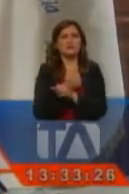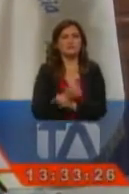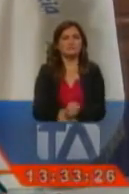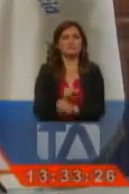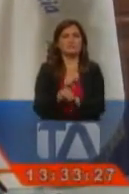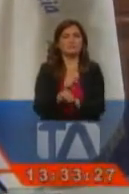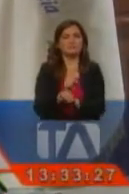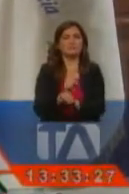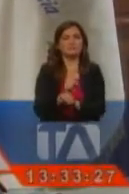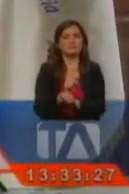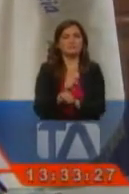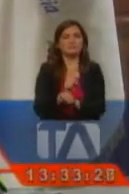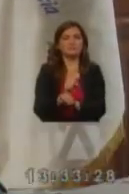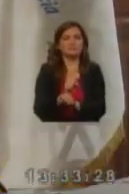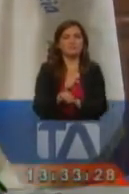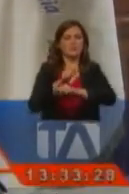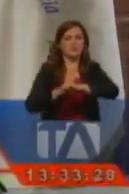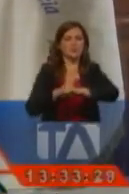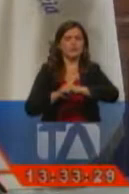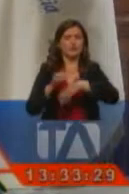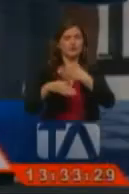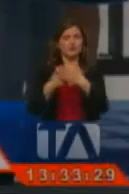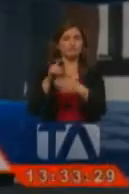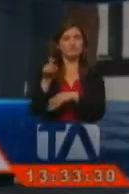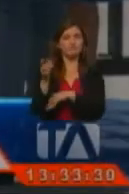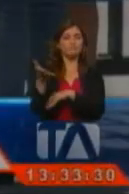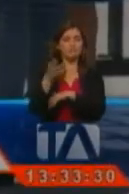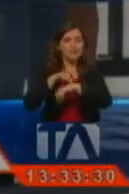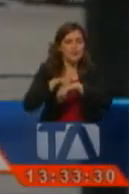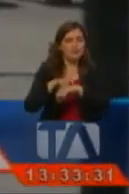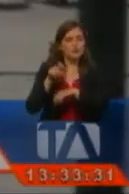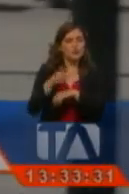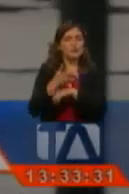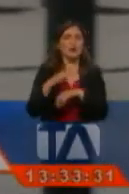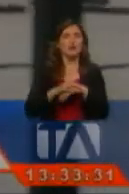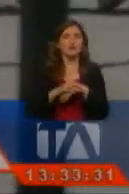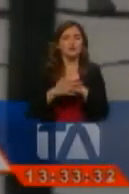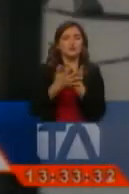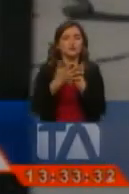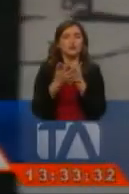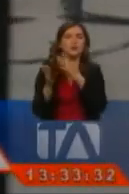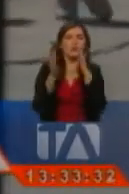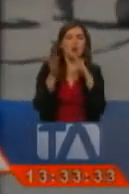que cuente con el tiempo y los medios necesarios. Y asegura que hay un abuso de la prisión